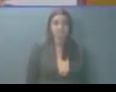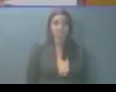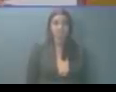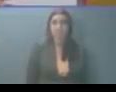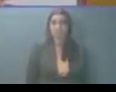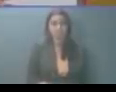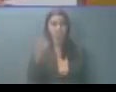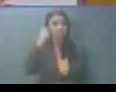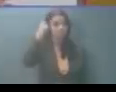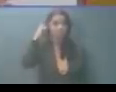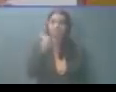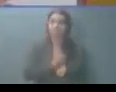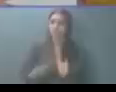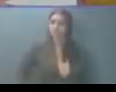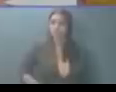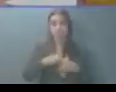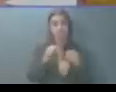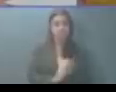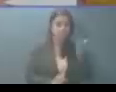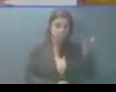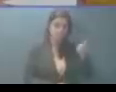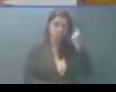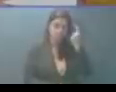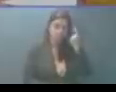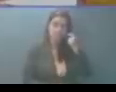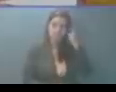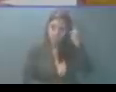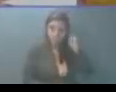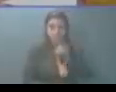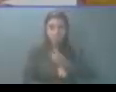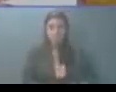Aquí está el presidente de la Asamblea Legislativa que ha tomado debida nota.